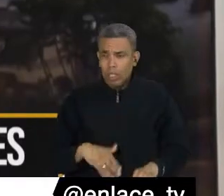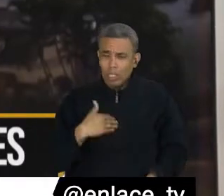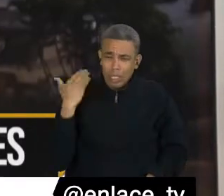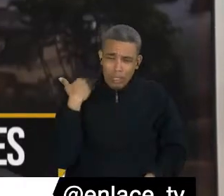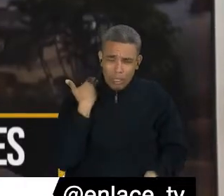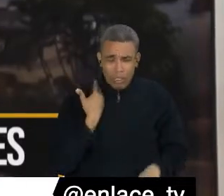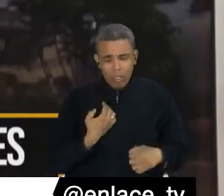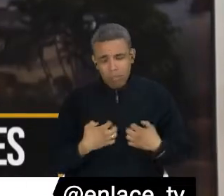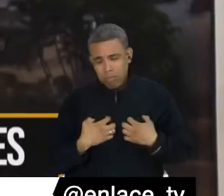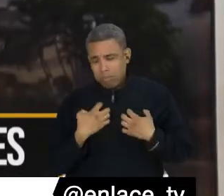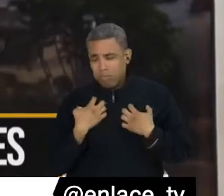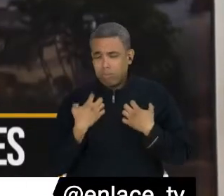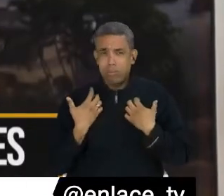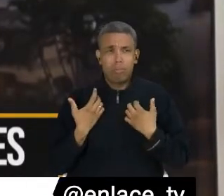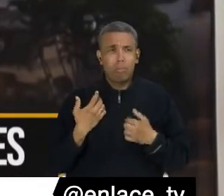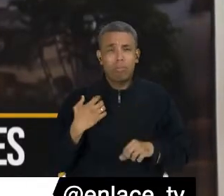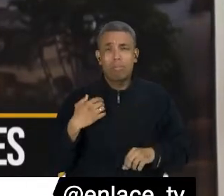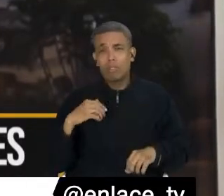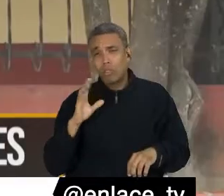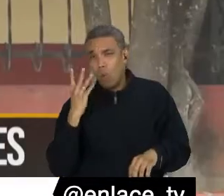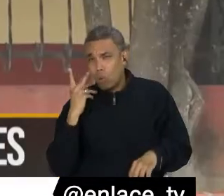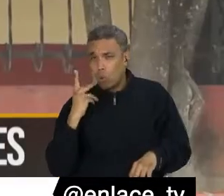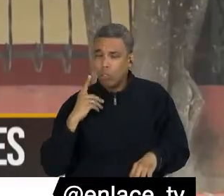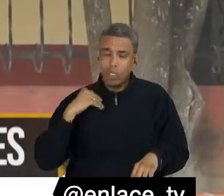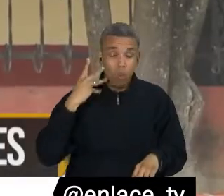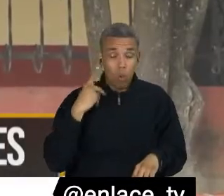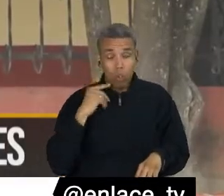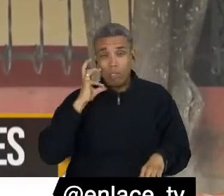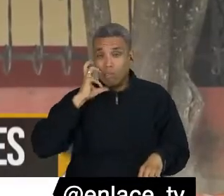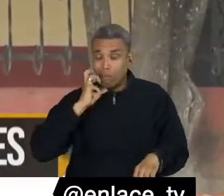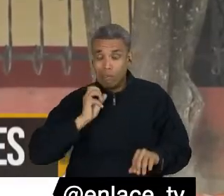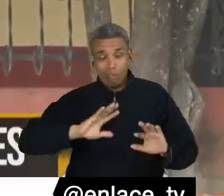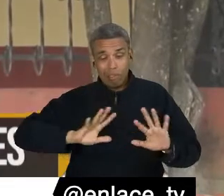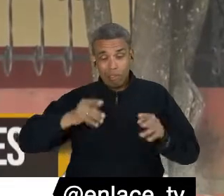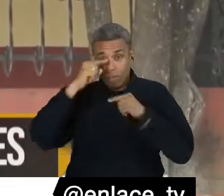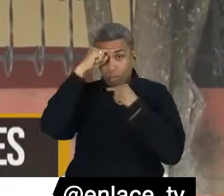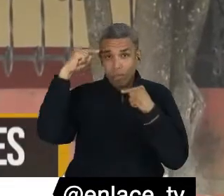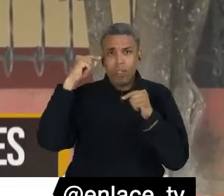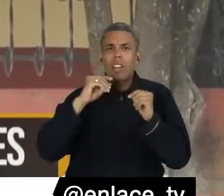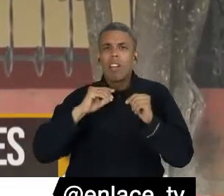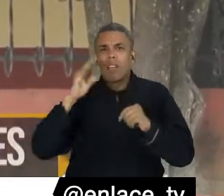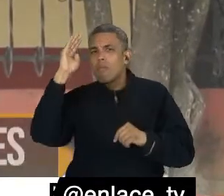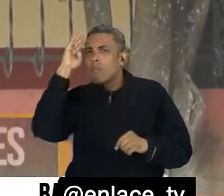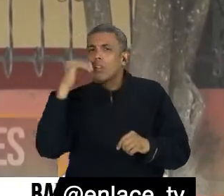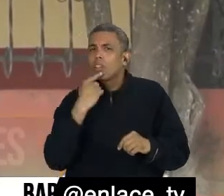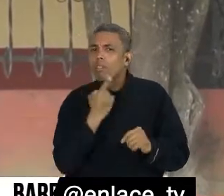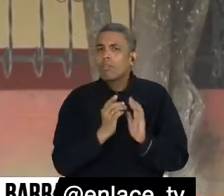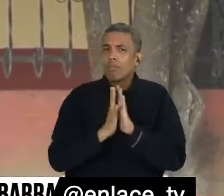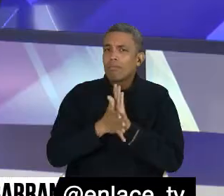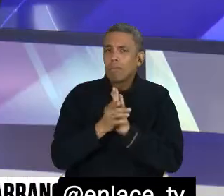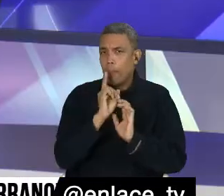cogiendo mañana, tarde y noche. Hasta el momento la policía no se ha pronunciado sobre ese robo.